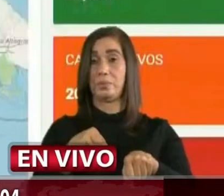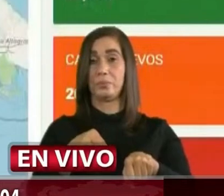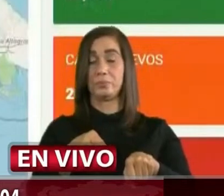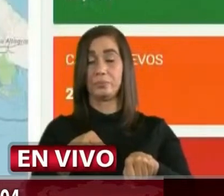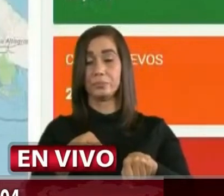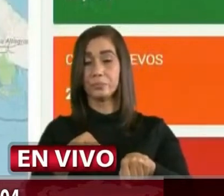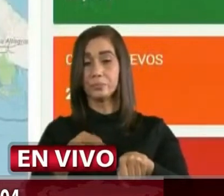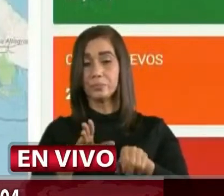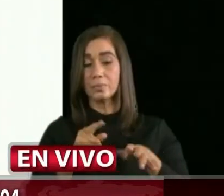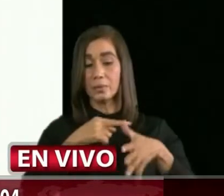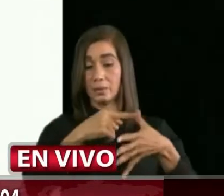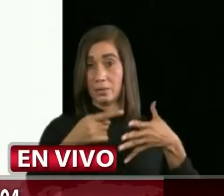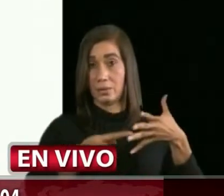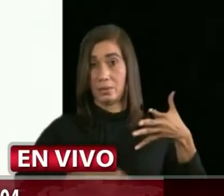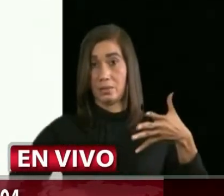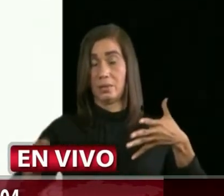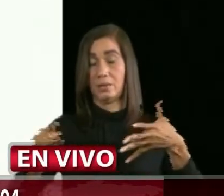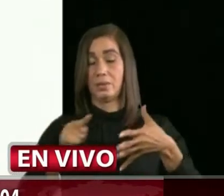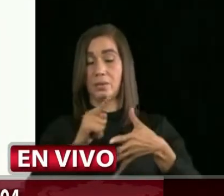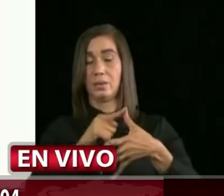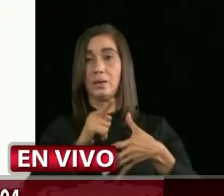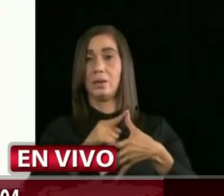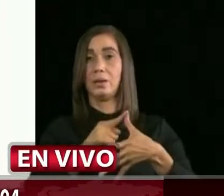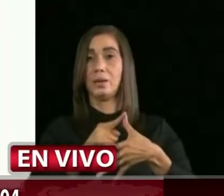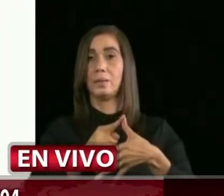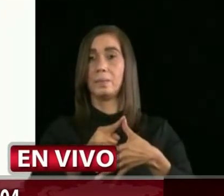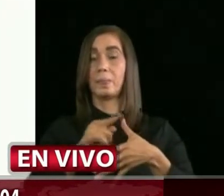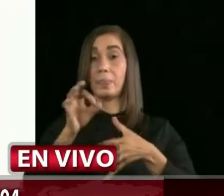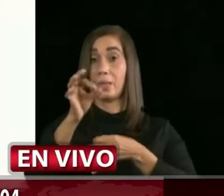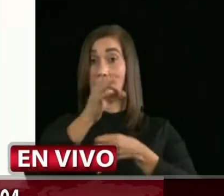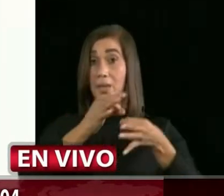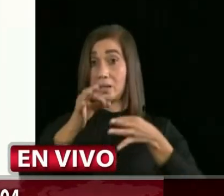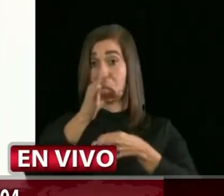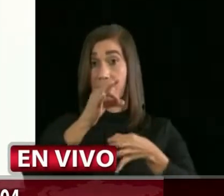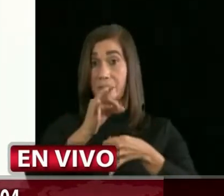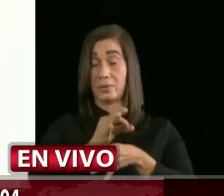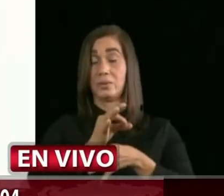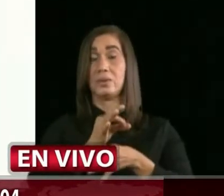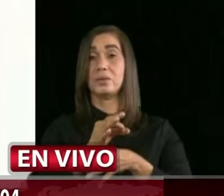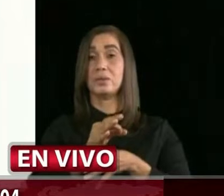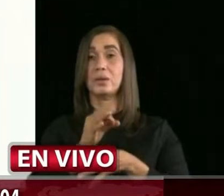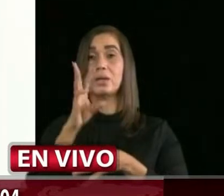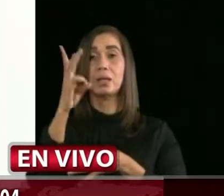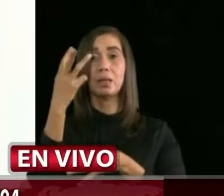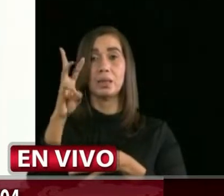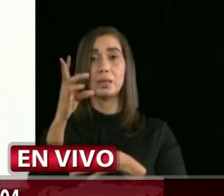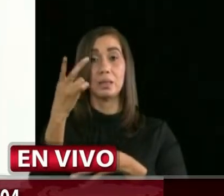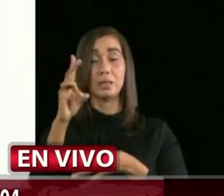que se detallan a continuación. San Francisco de Macorís,